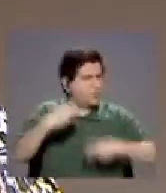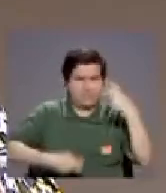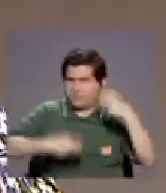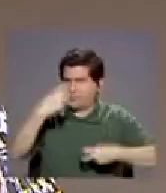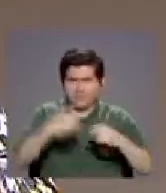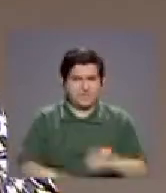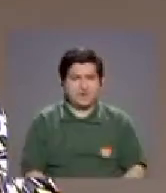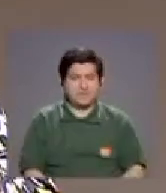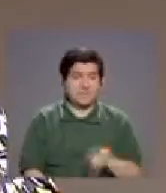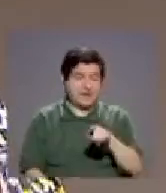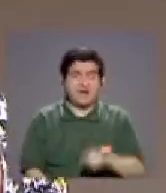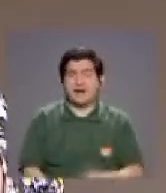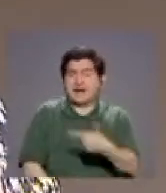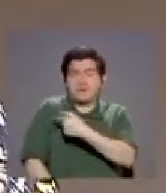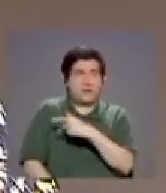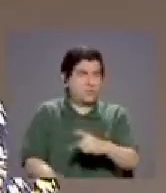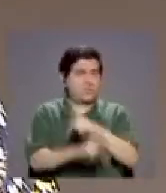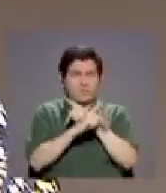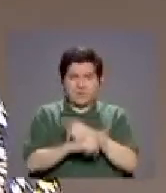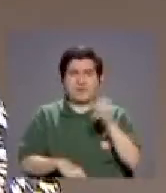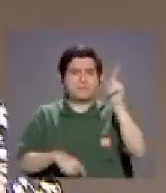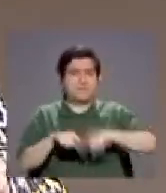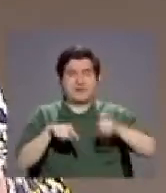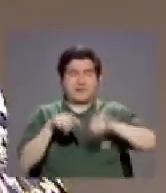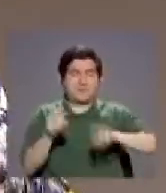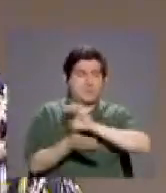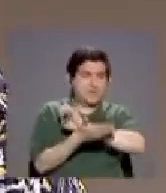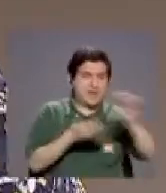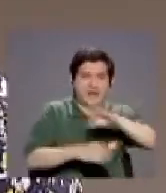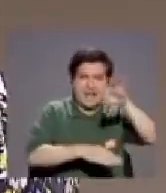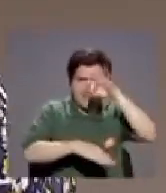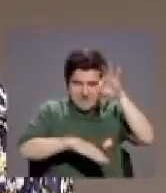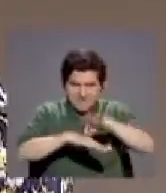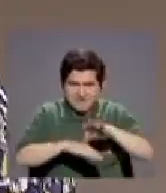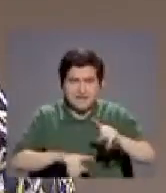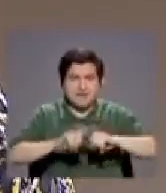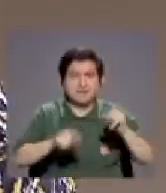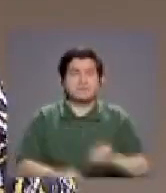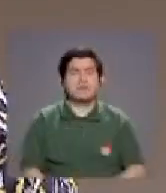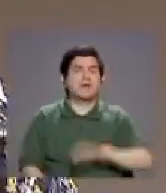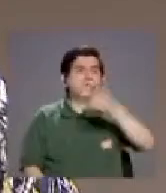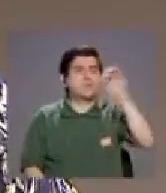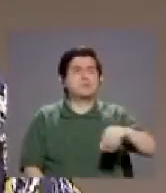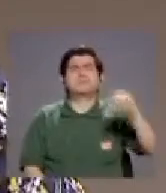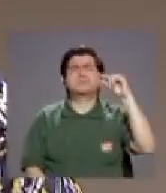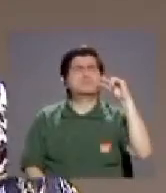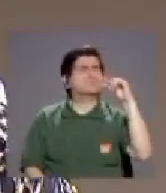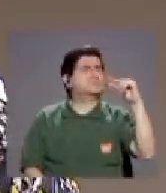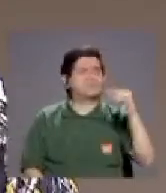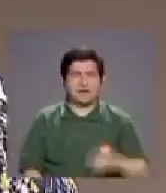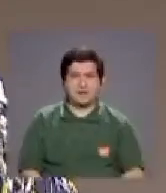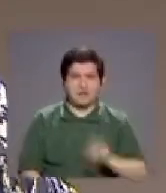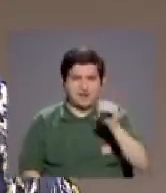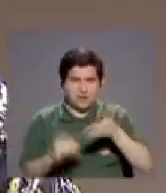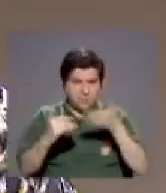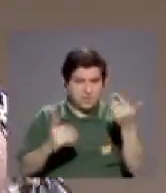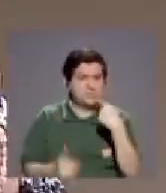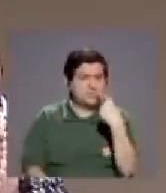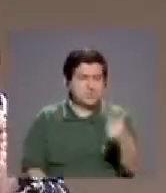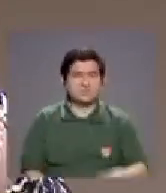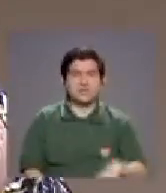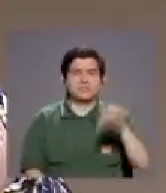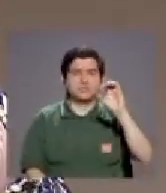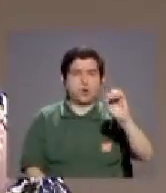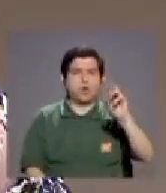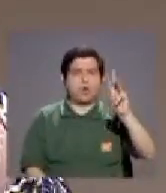vacuna no los protegió tanto como para no hacer ese dengue. Sin embargo, el porcentaje fue mínimo. Entonces, una de las cosas que está diciendo la